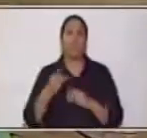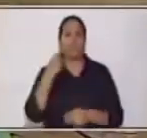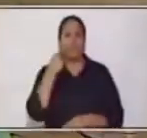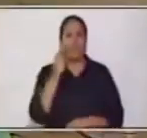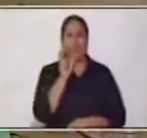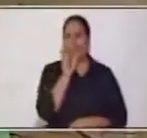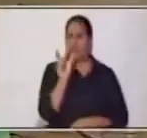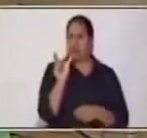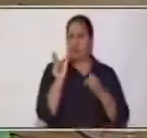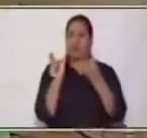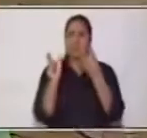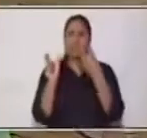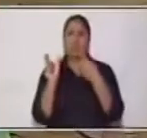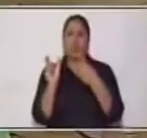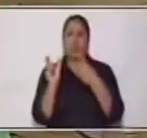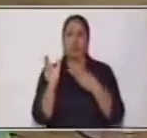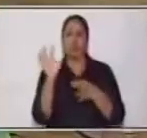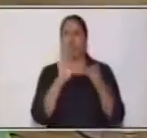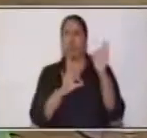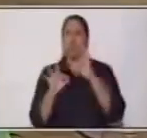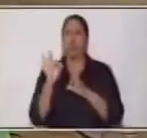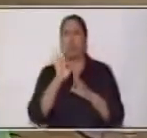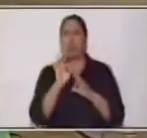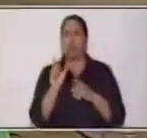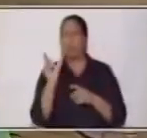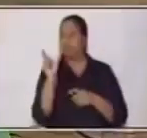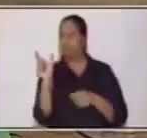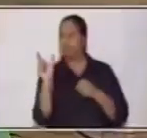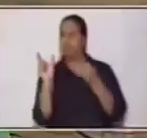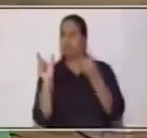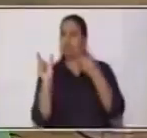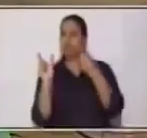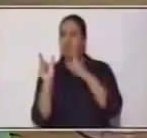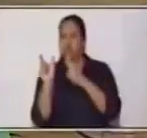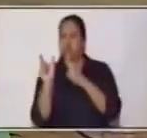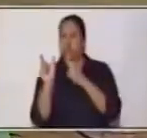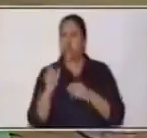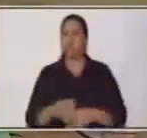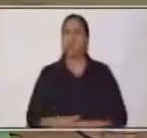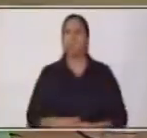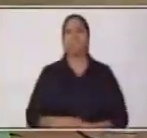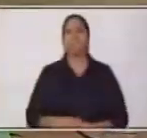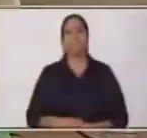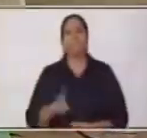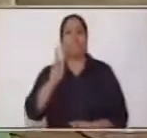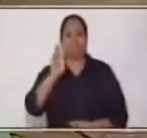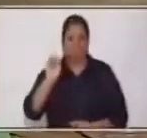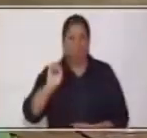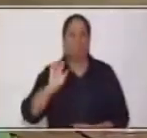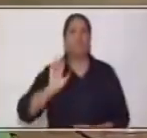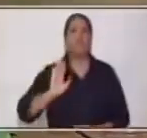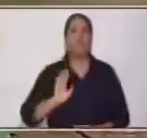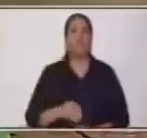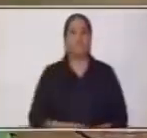2 o de la ecuación 1. Coloquemos el 20. Muy bien,